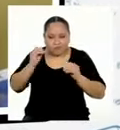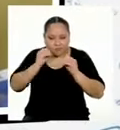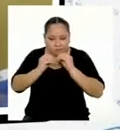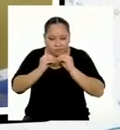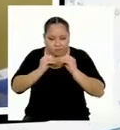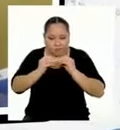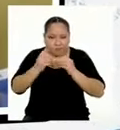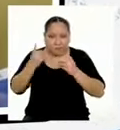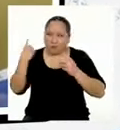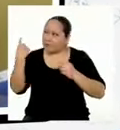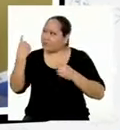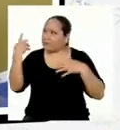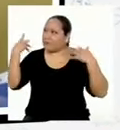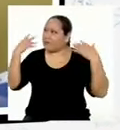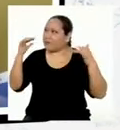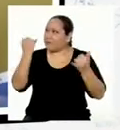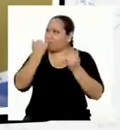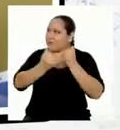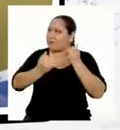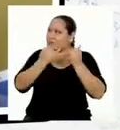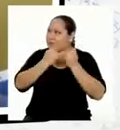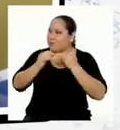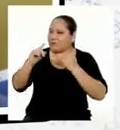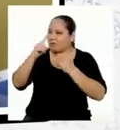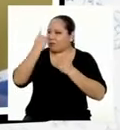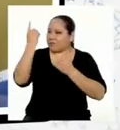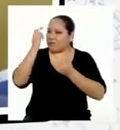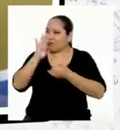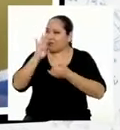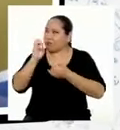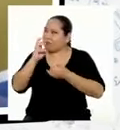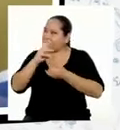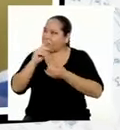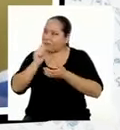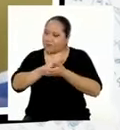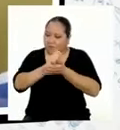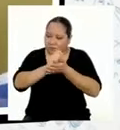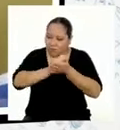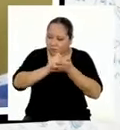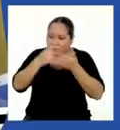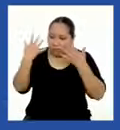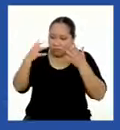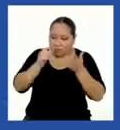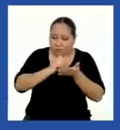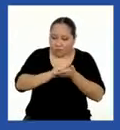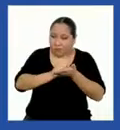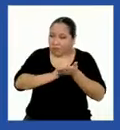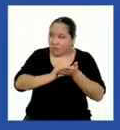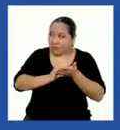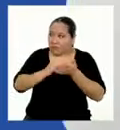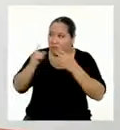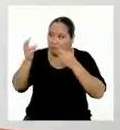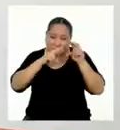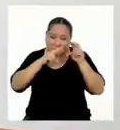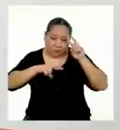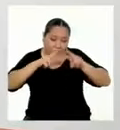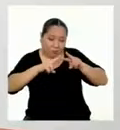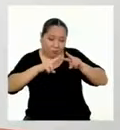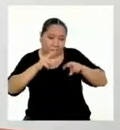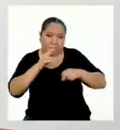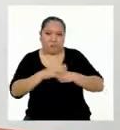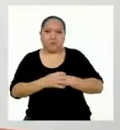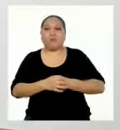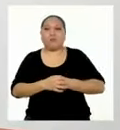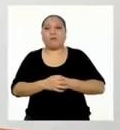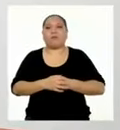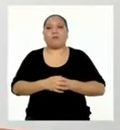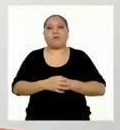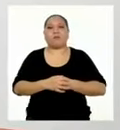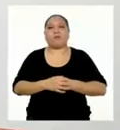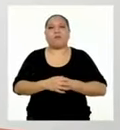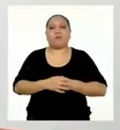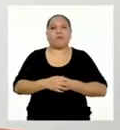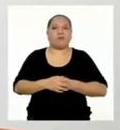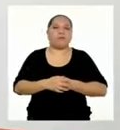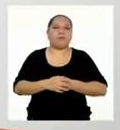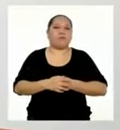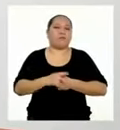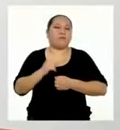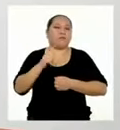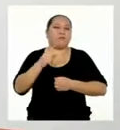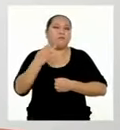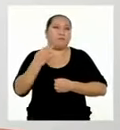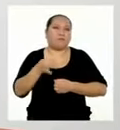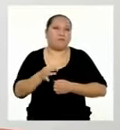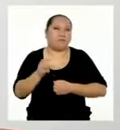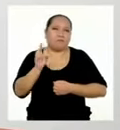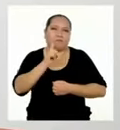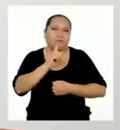cuando terminamos de redactar nuestro primer borrador? Gracias. La verdad es que